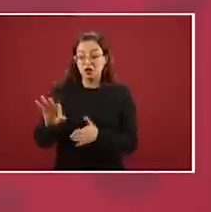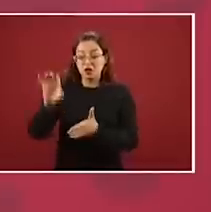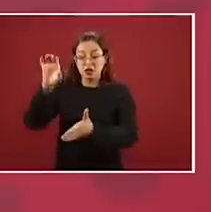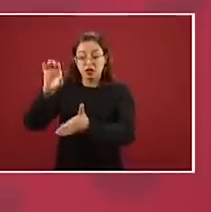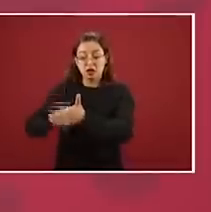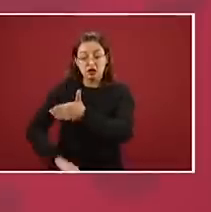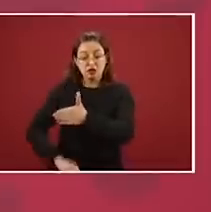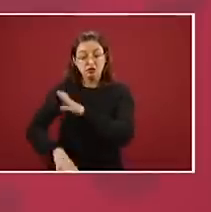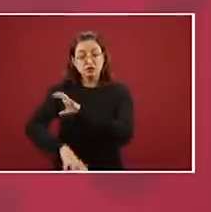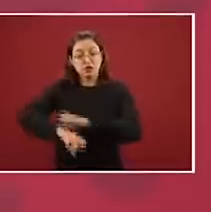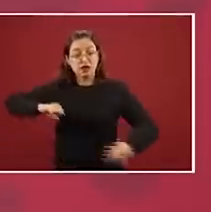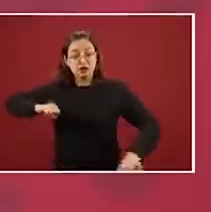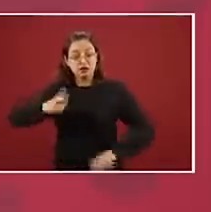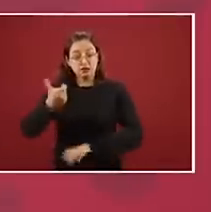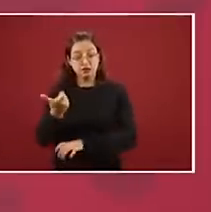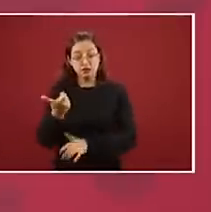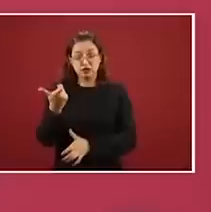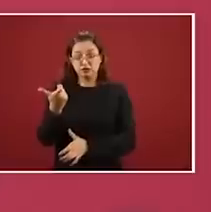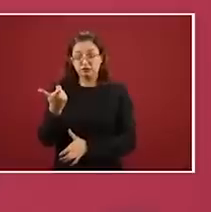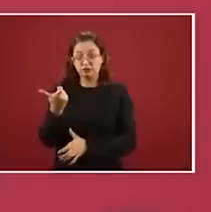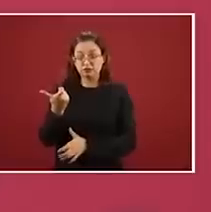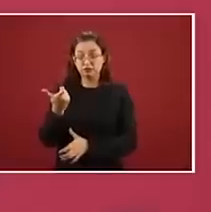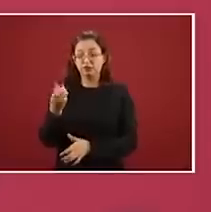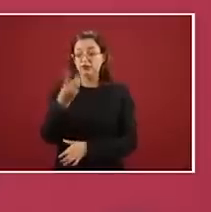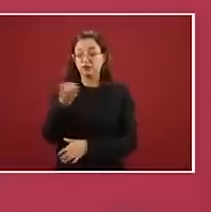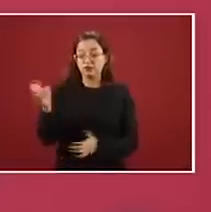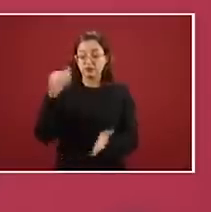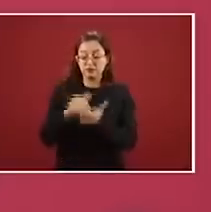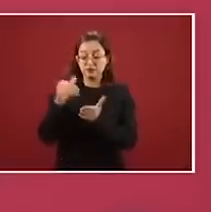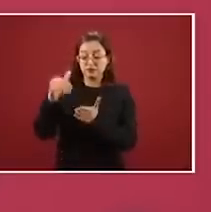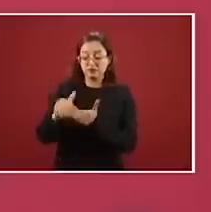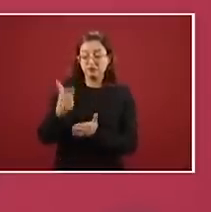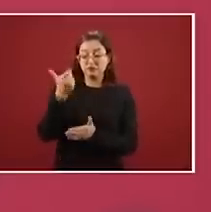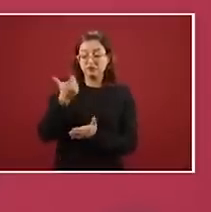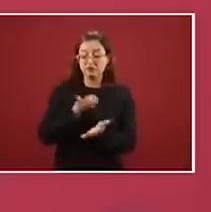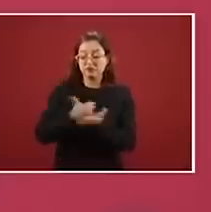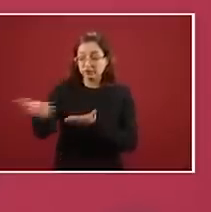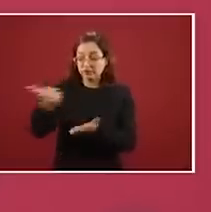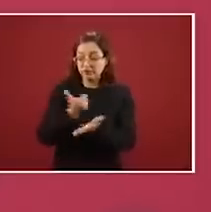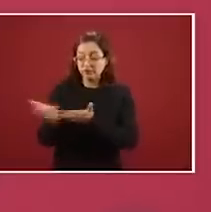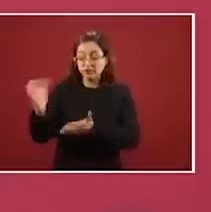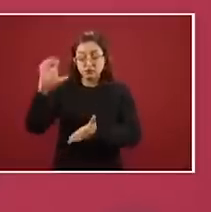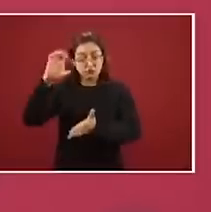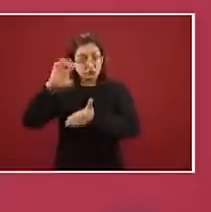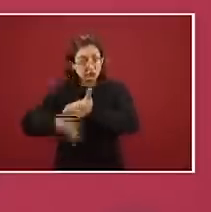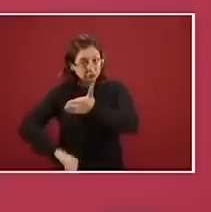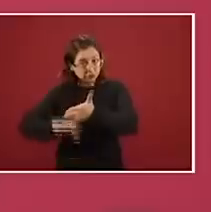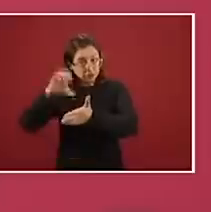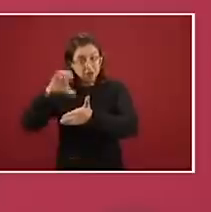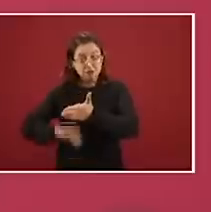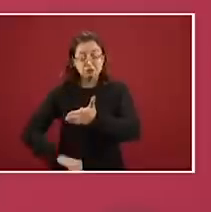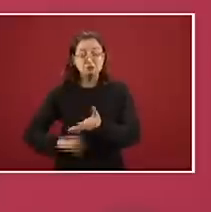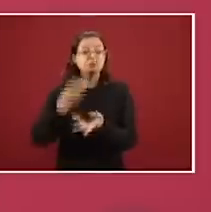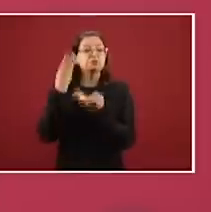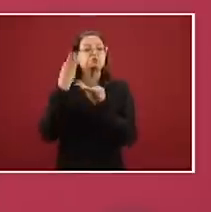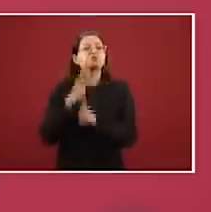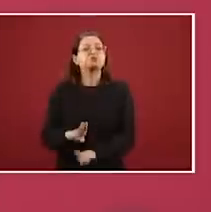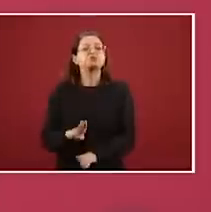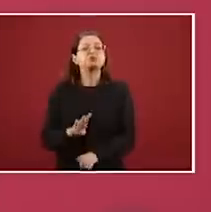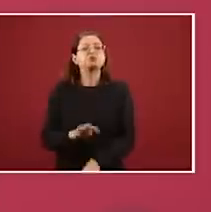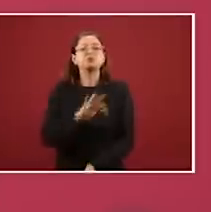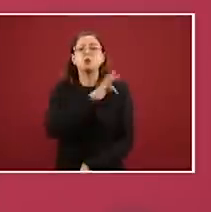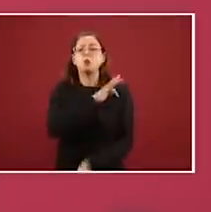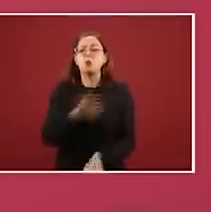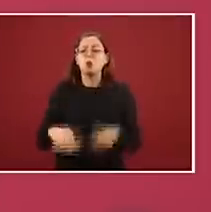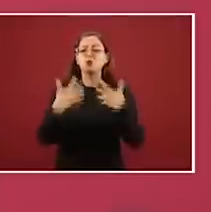comisión de la dispersión de esos 300,000 millones, el banco es autosuficiente,